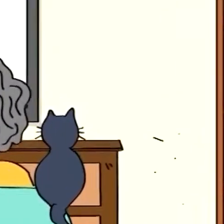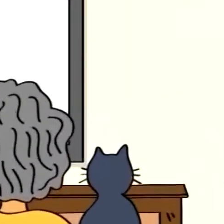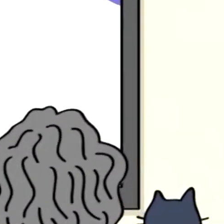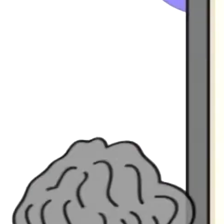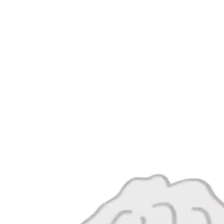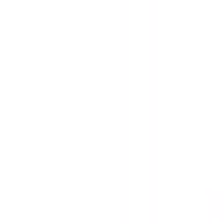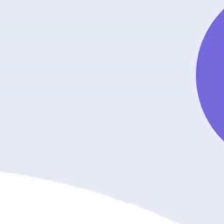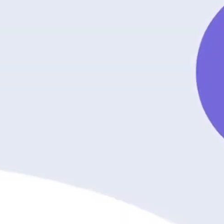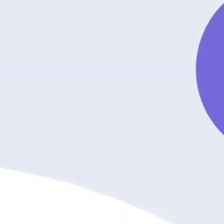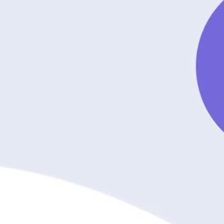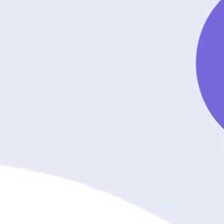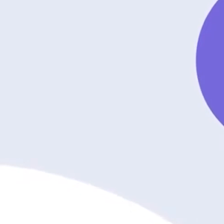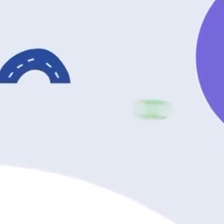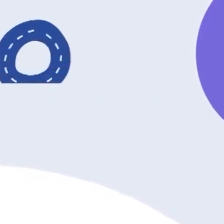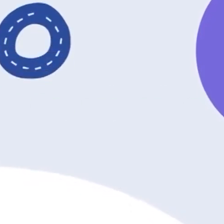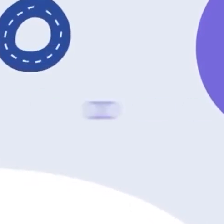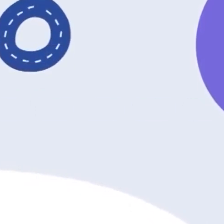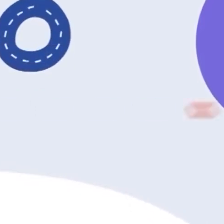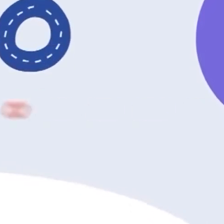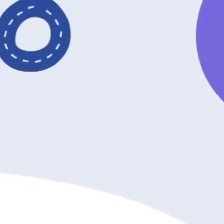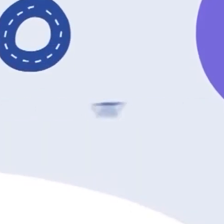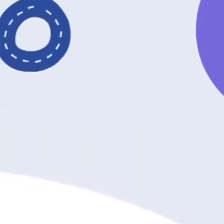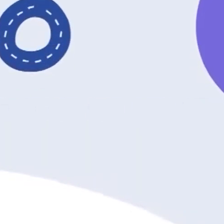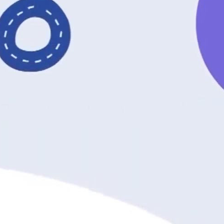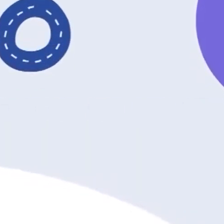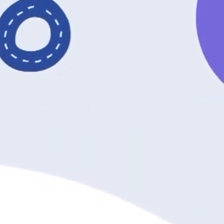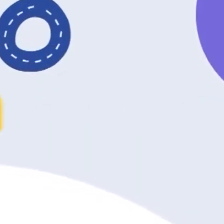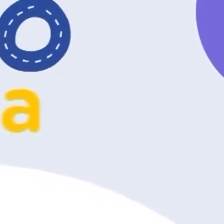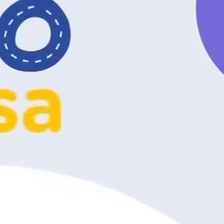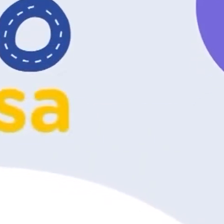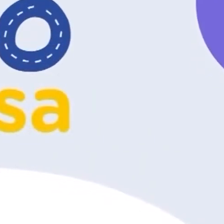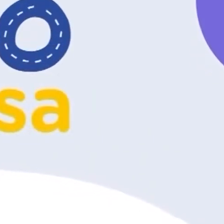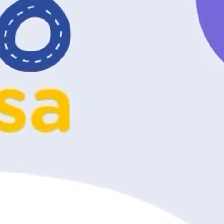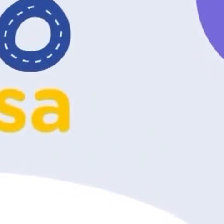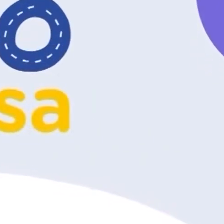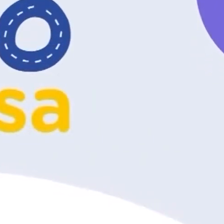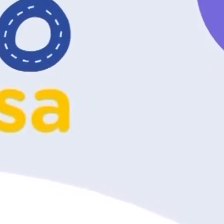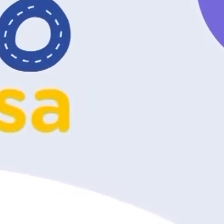Aprendo en Casa, una iniciativa del Ministerio de Educación.